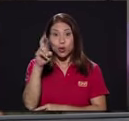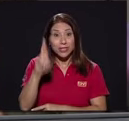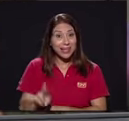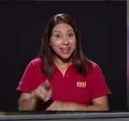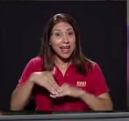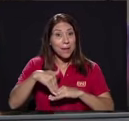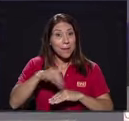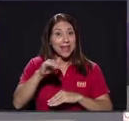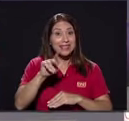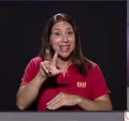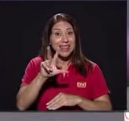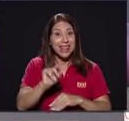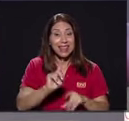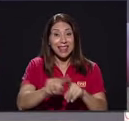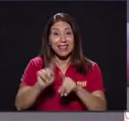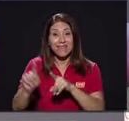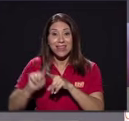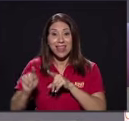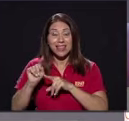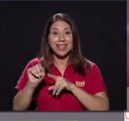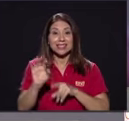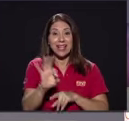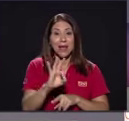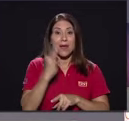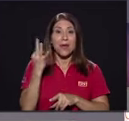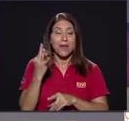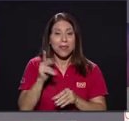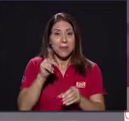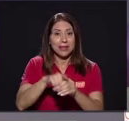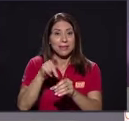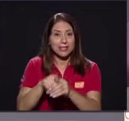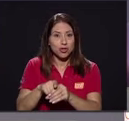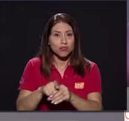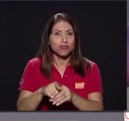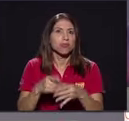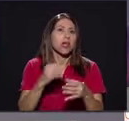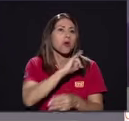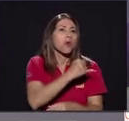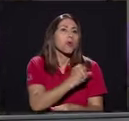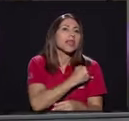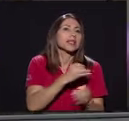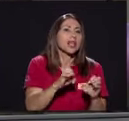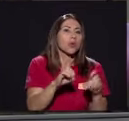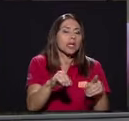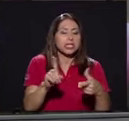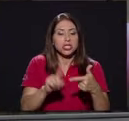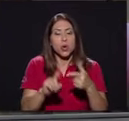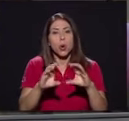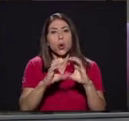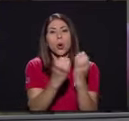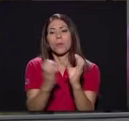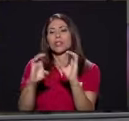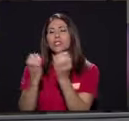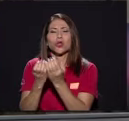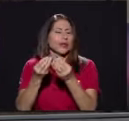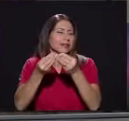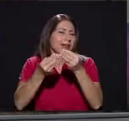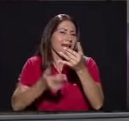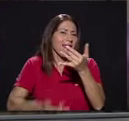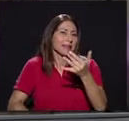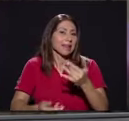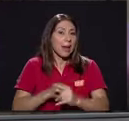de 30 mecanismos institucionalizados de participación, juntas de educación, comisiones, etcétera.